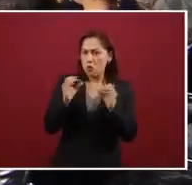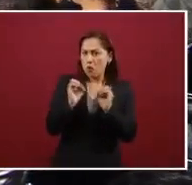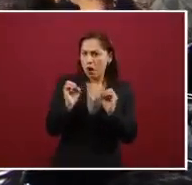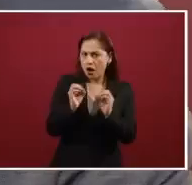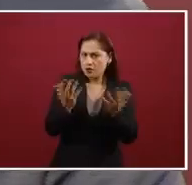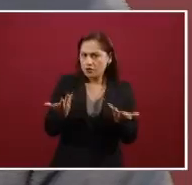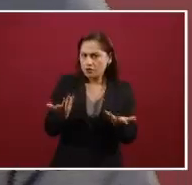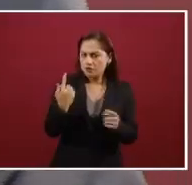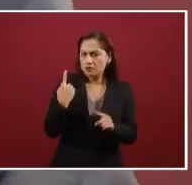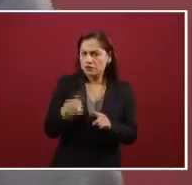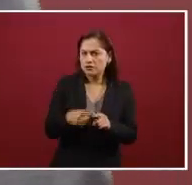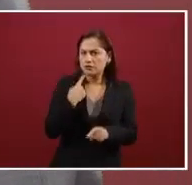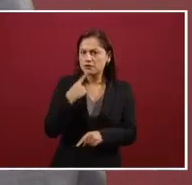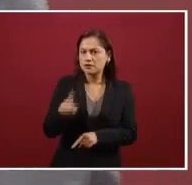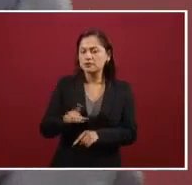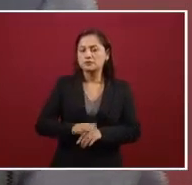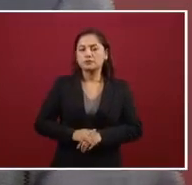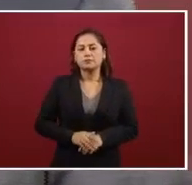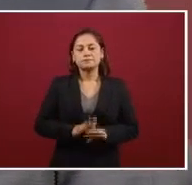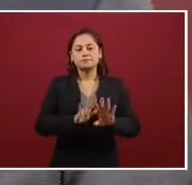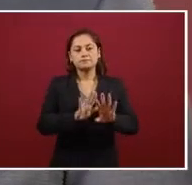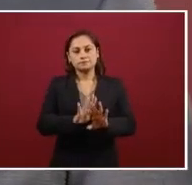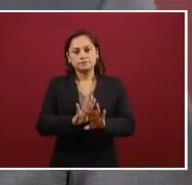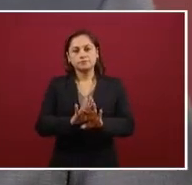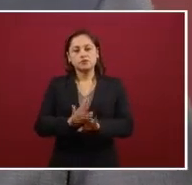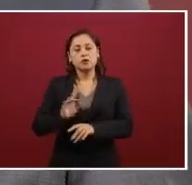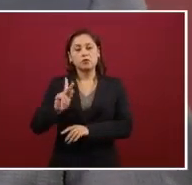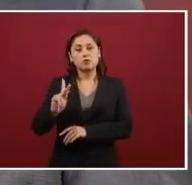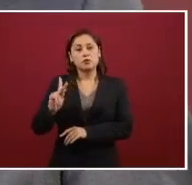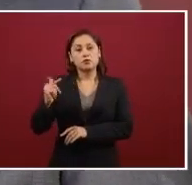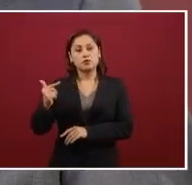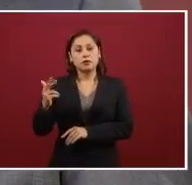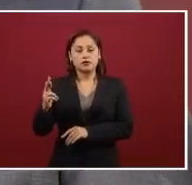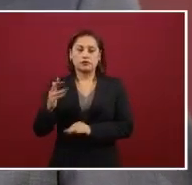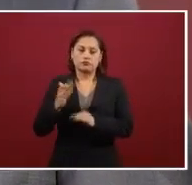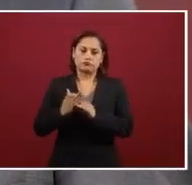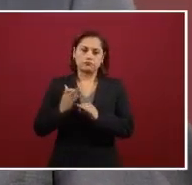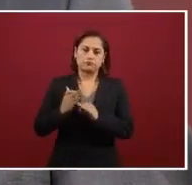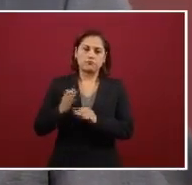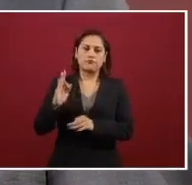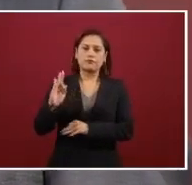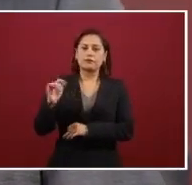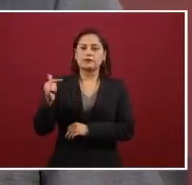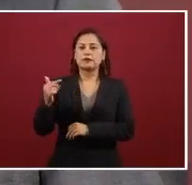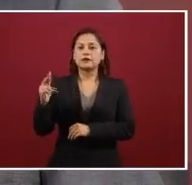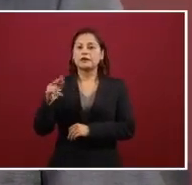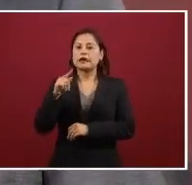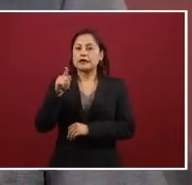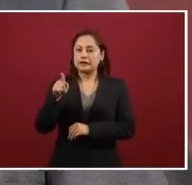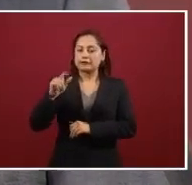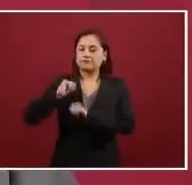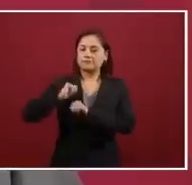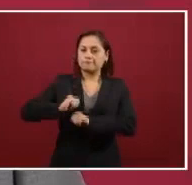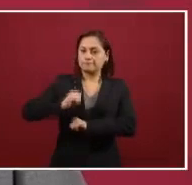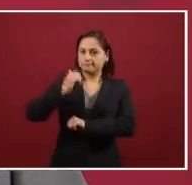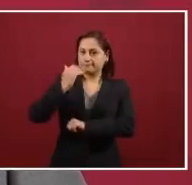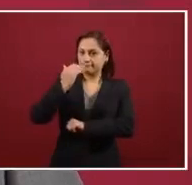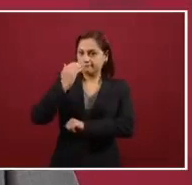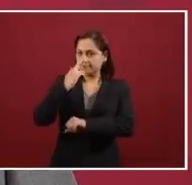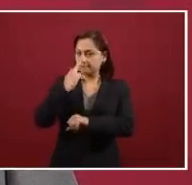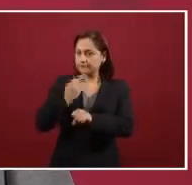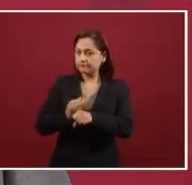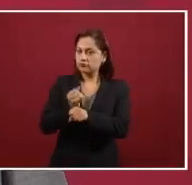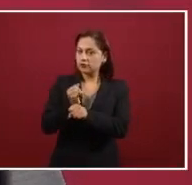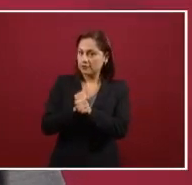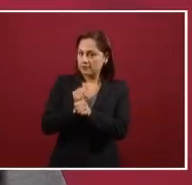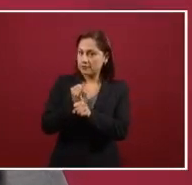Procuraduría está, en este caso la Fiscalía, está haciendo la investigación y